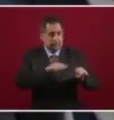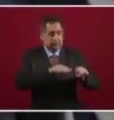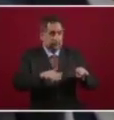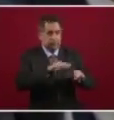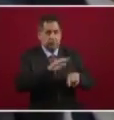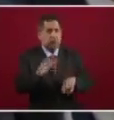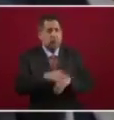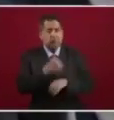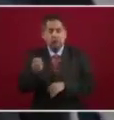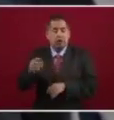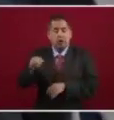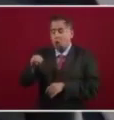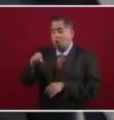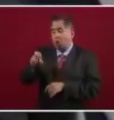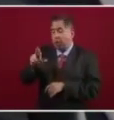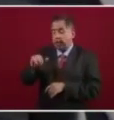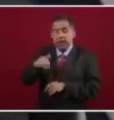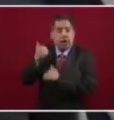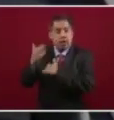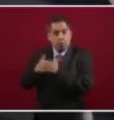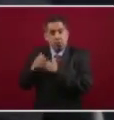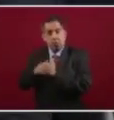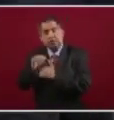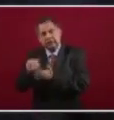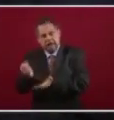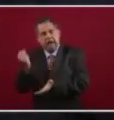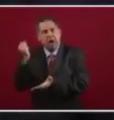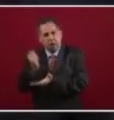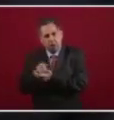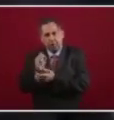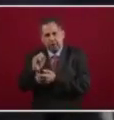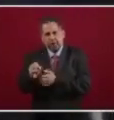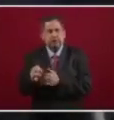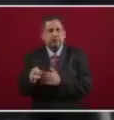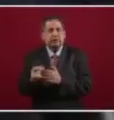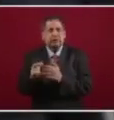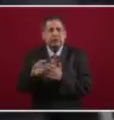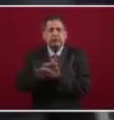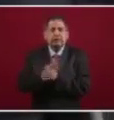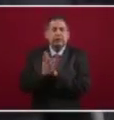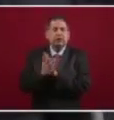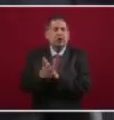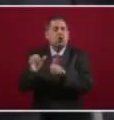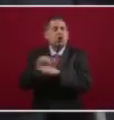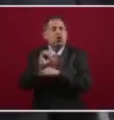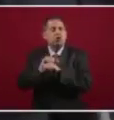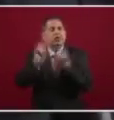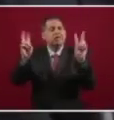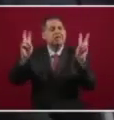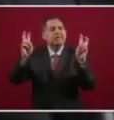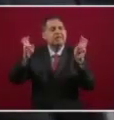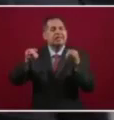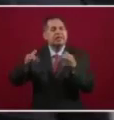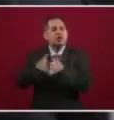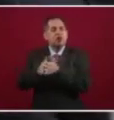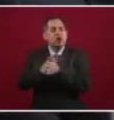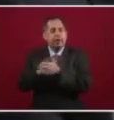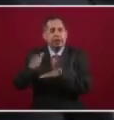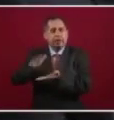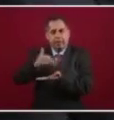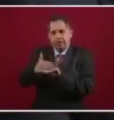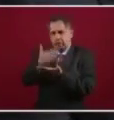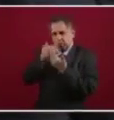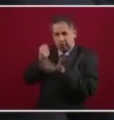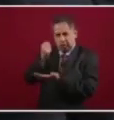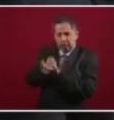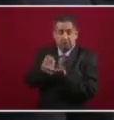los legisladores de Morena van a aprobar que se regulen los automóviles chocolates. Ellos dicen que hay una gran recesión,